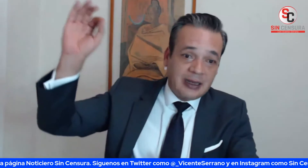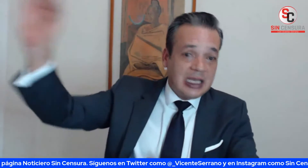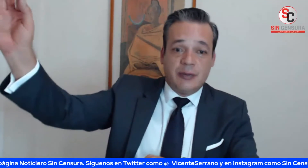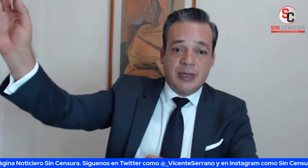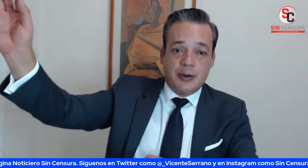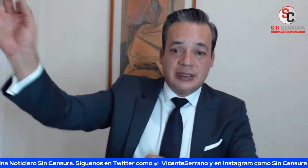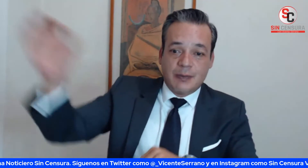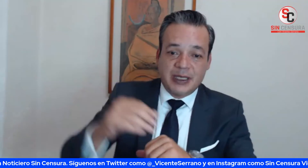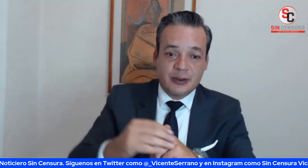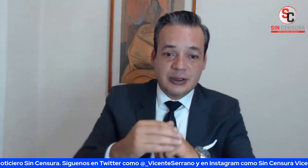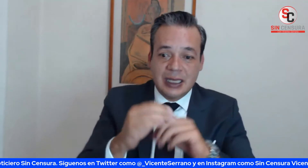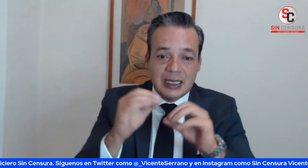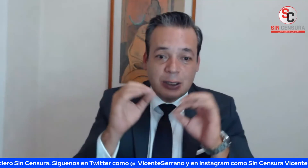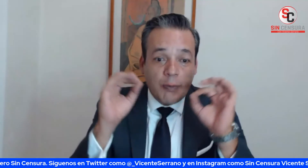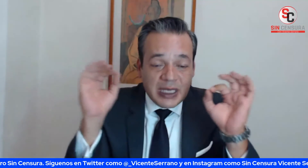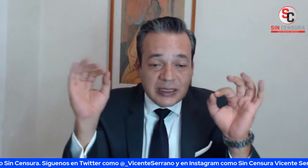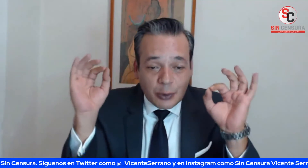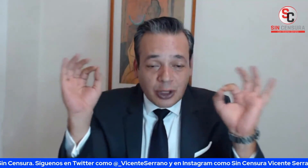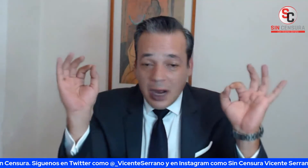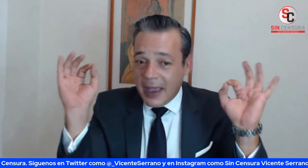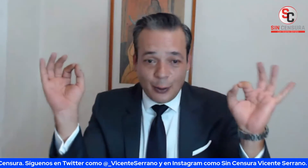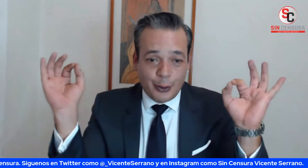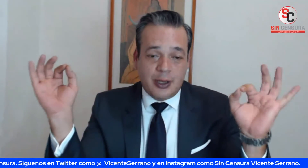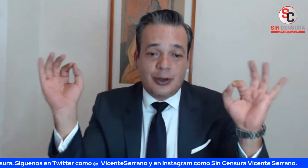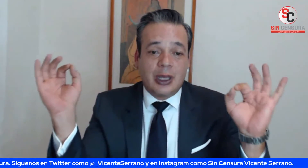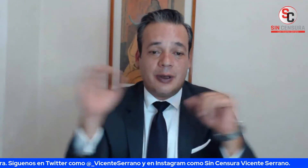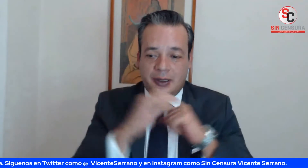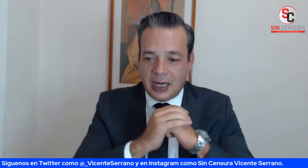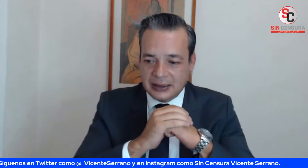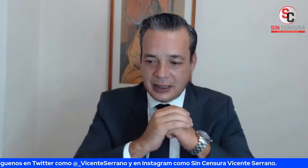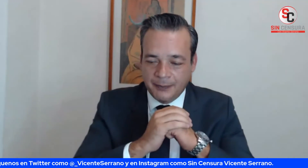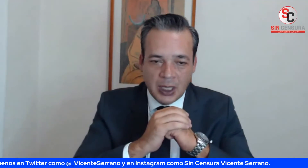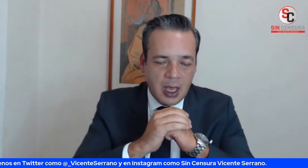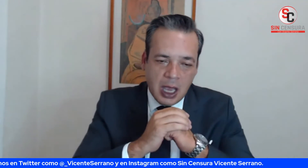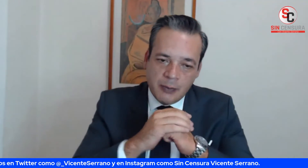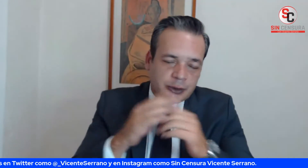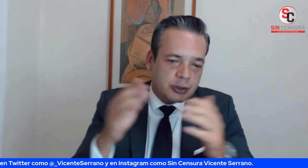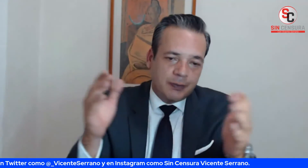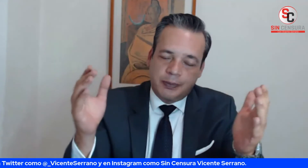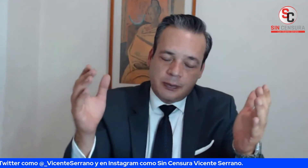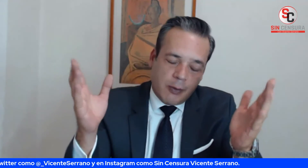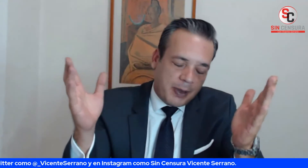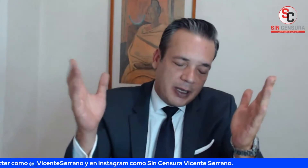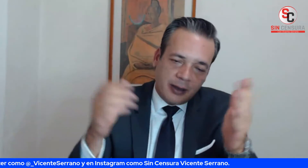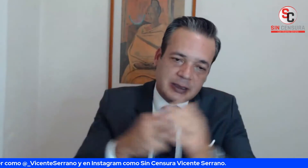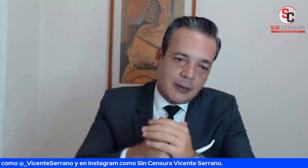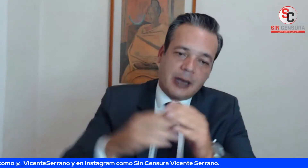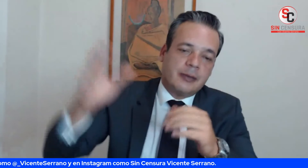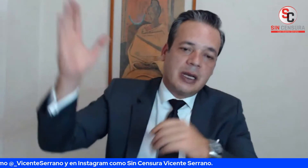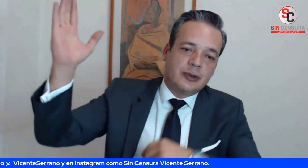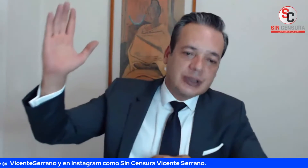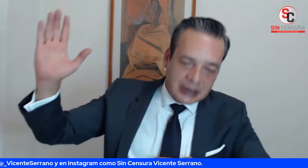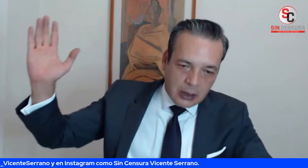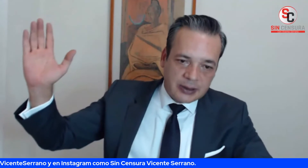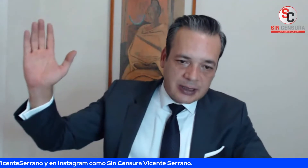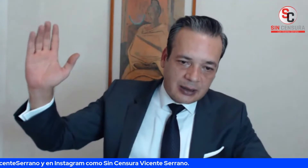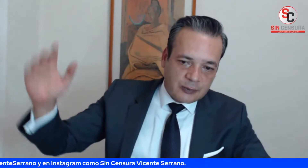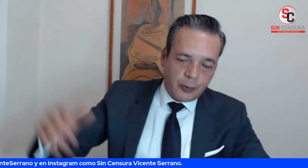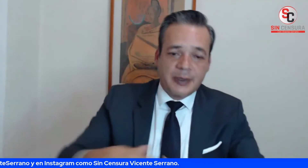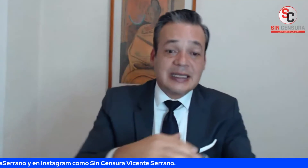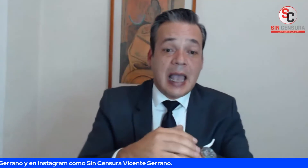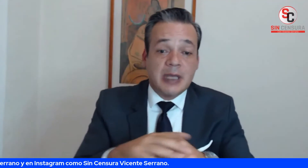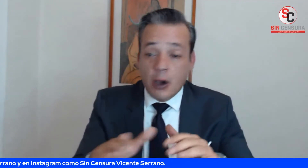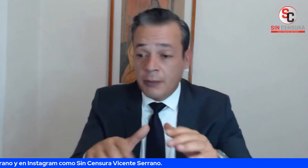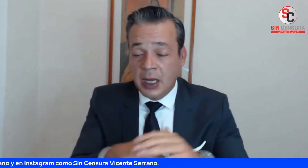o les cobré 10 millones de pesos, es lo mismo trabajo que yo tengo que realizar. Hay muchos compañeros que, bueno, les gusta hacerlo de